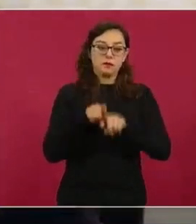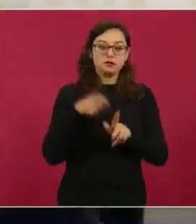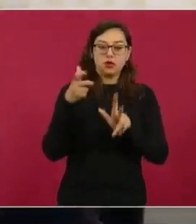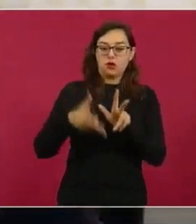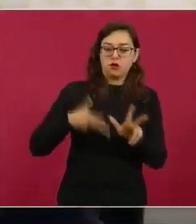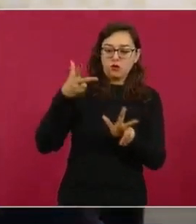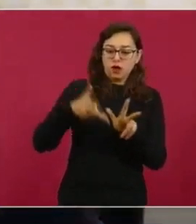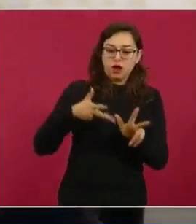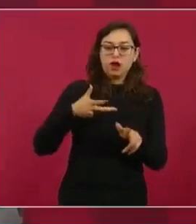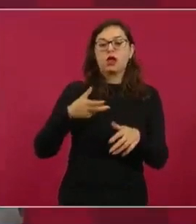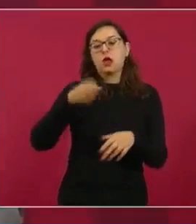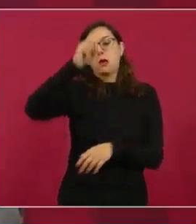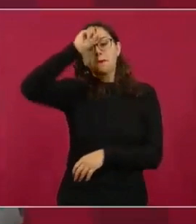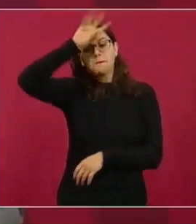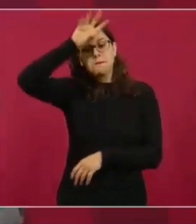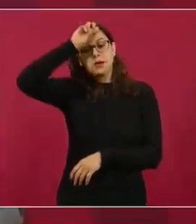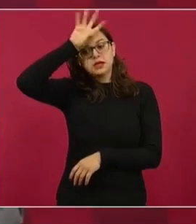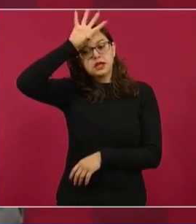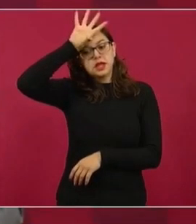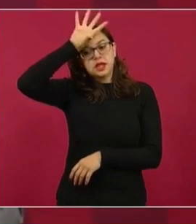ferrocarrileros, mineros,